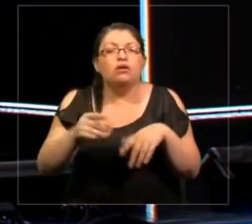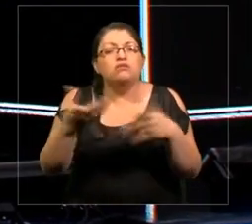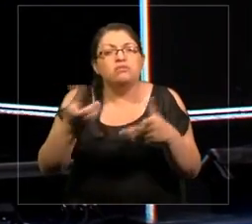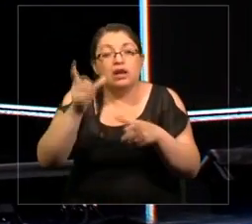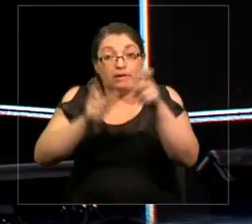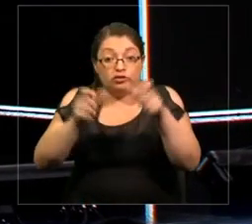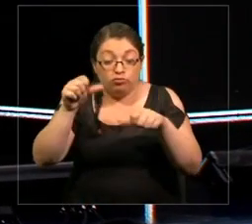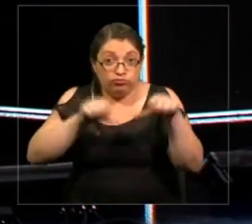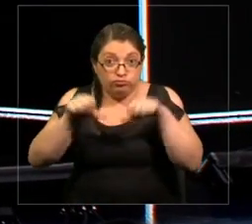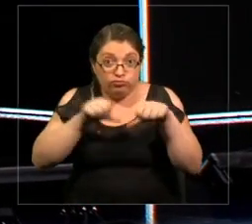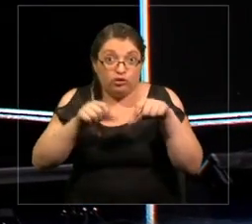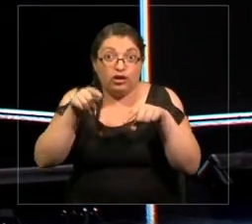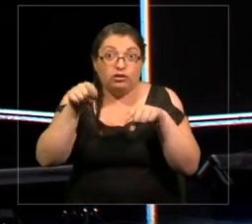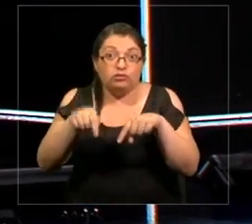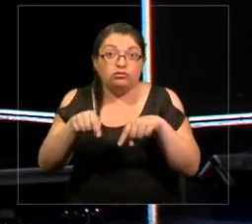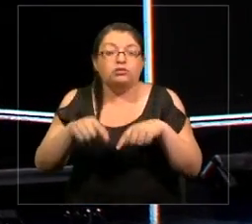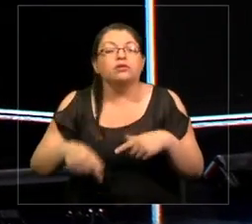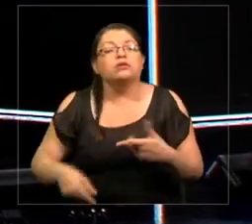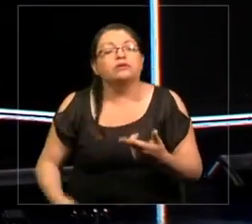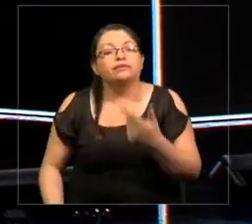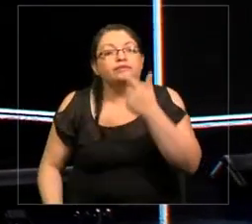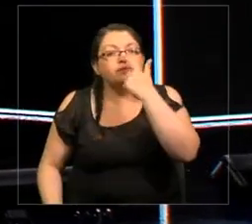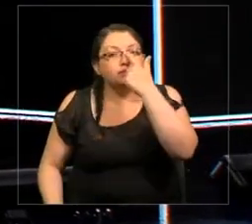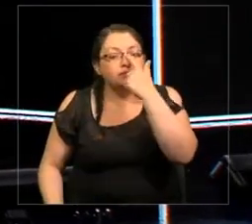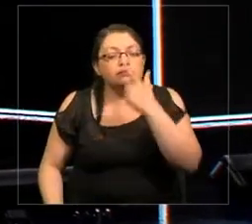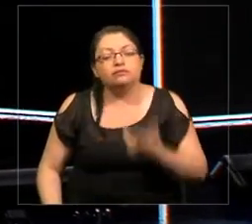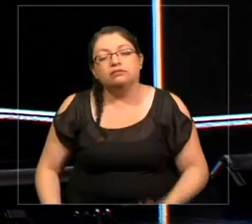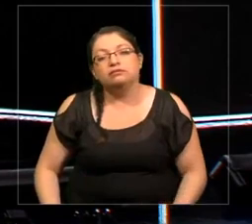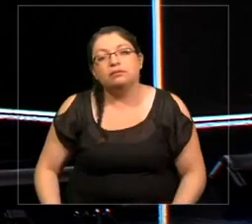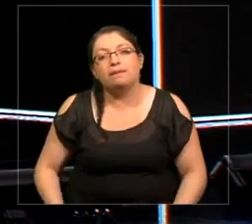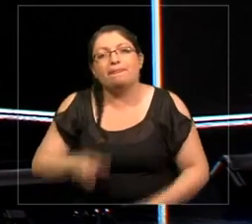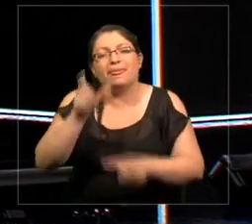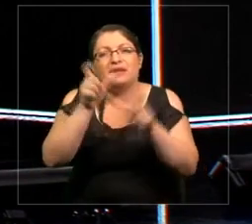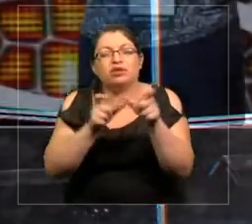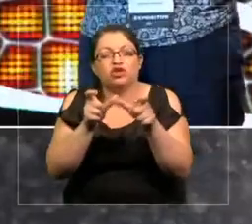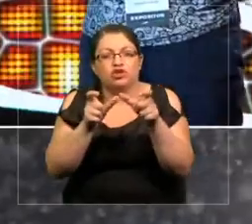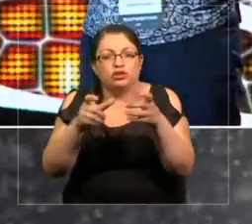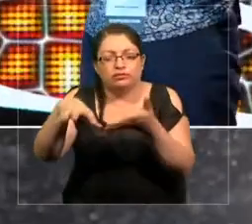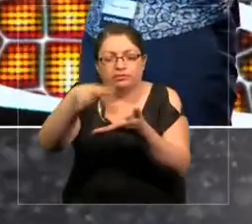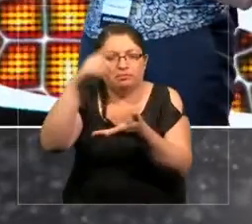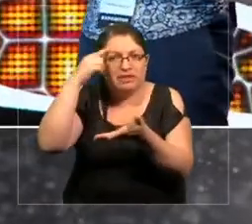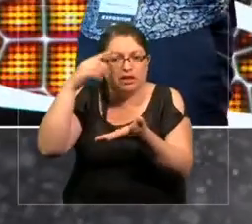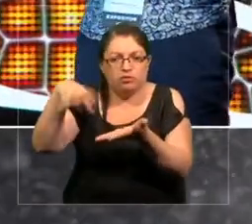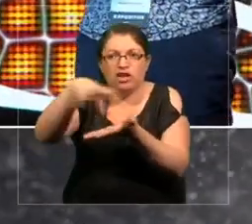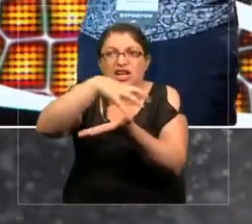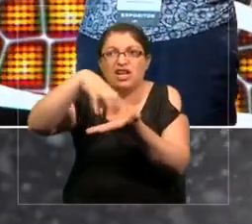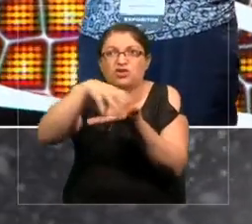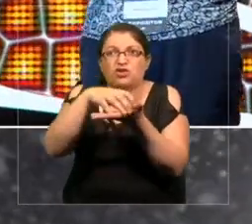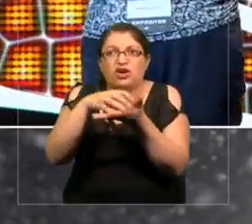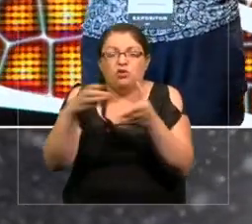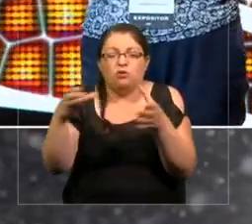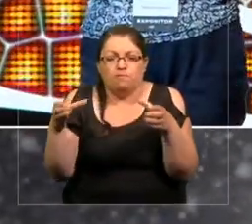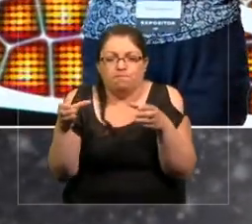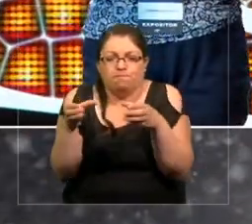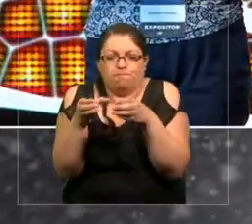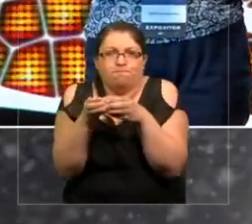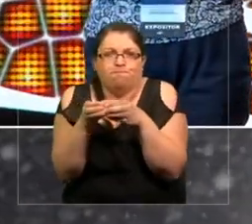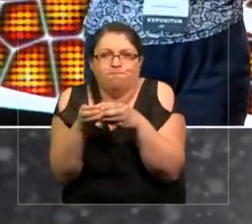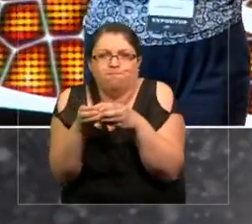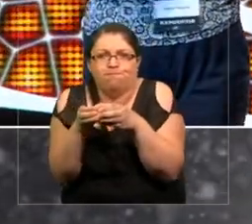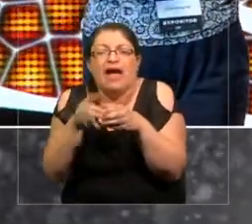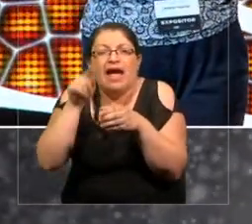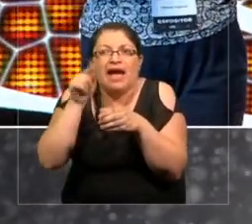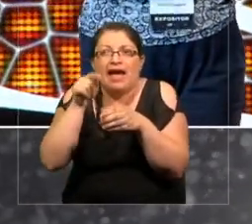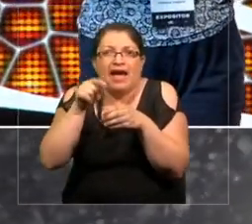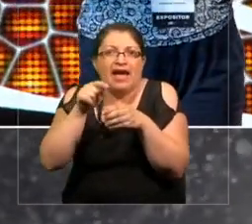hoy en día el principio de la ciudad densa y compacta es realmente el lema mayor o sea